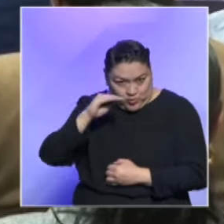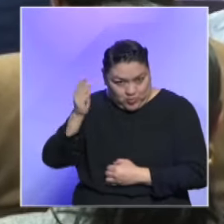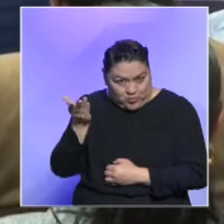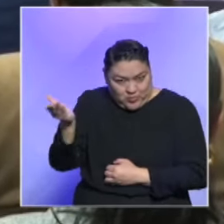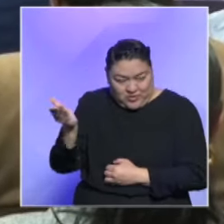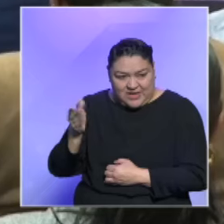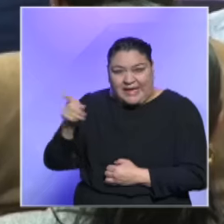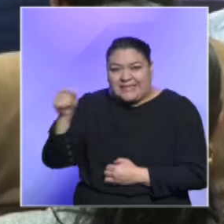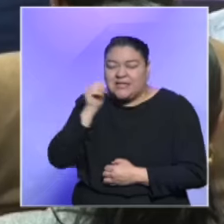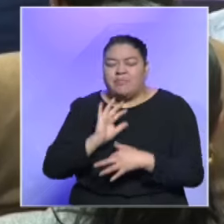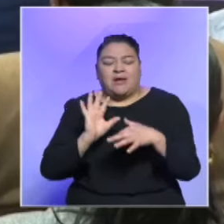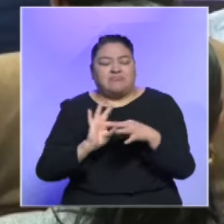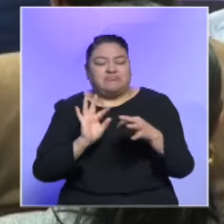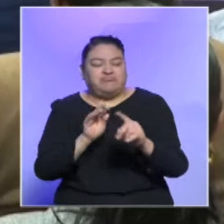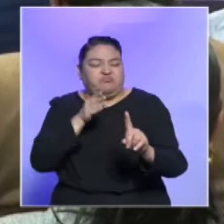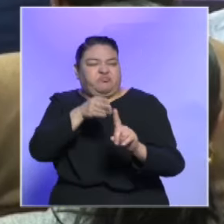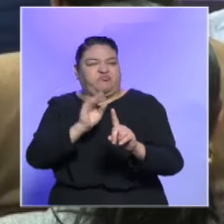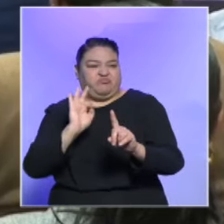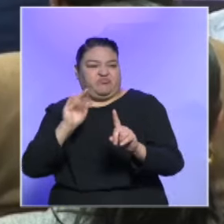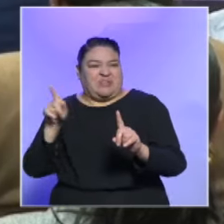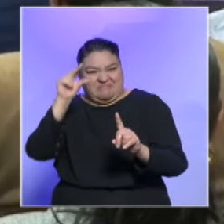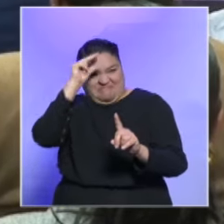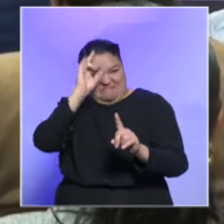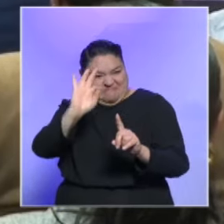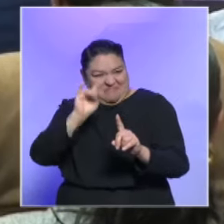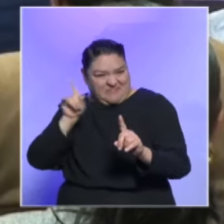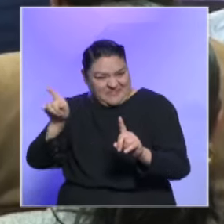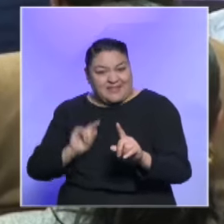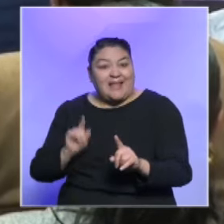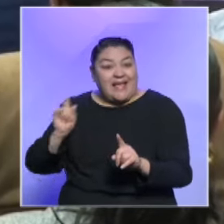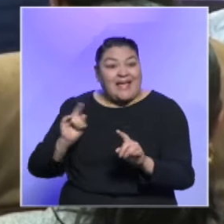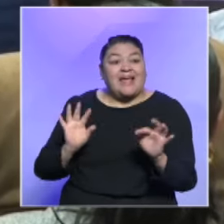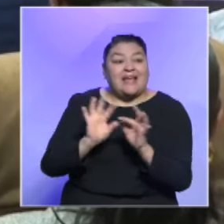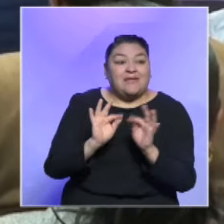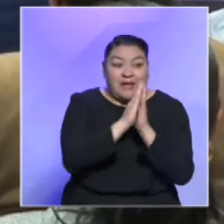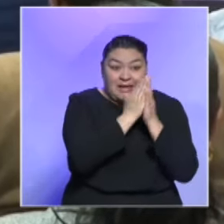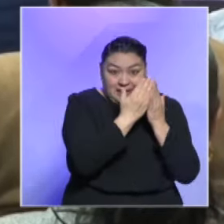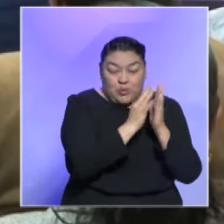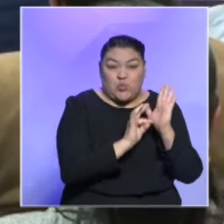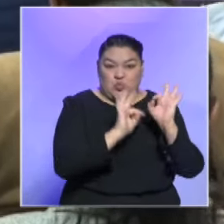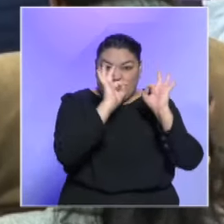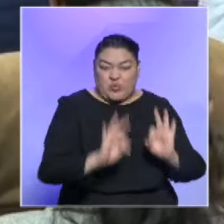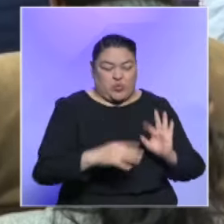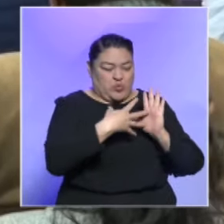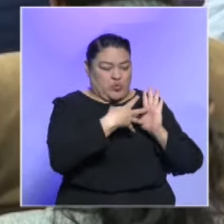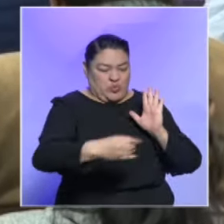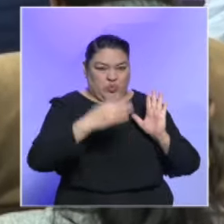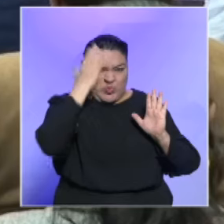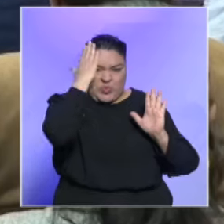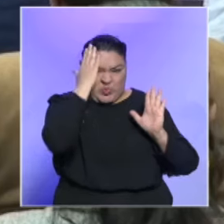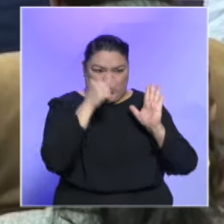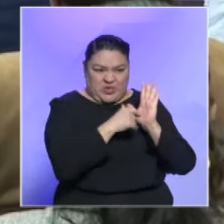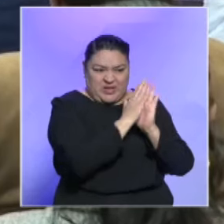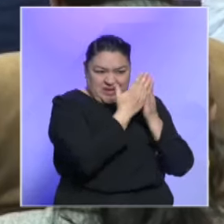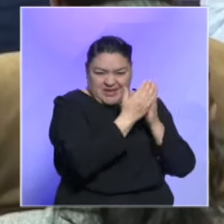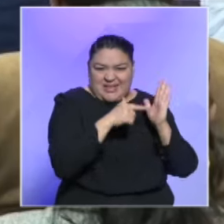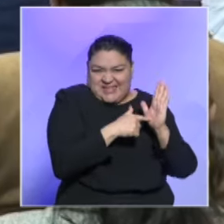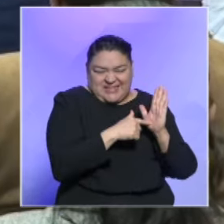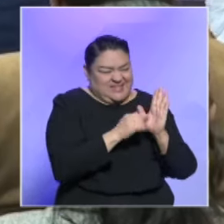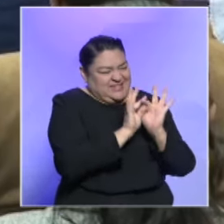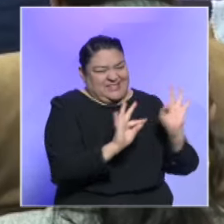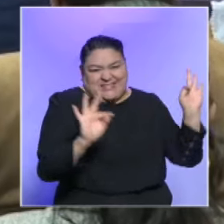siempre tan puntual e inteligente, que este se trata de un libro enciclopédico. Probablemente, de verdad, es la obra más